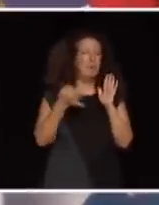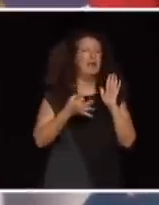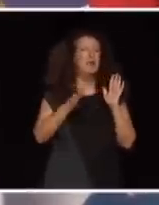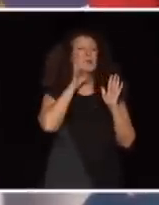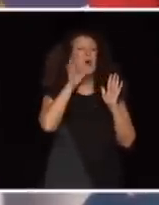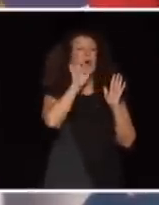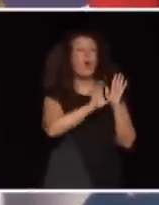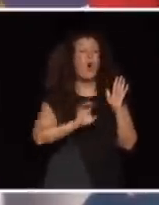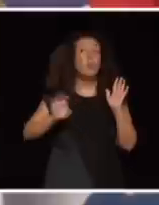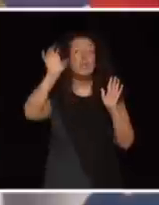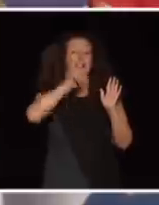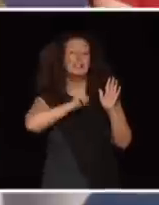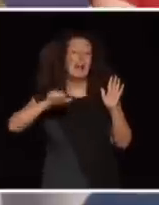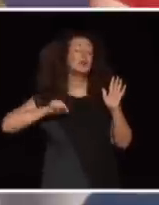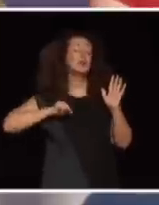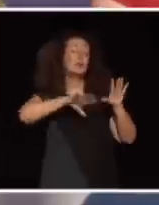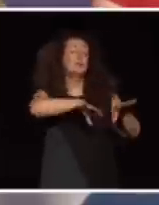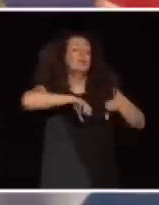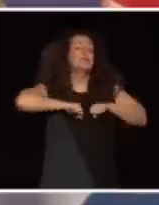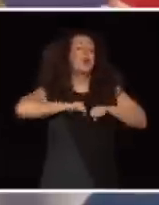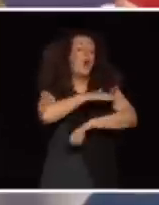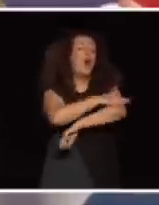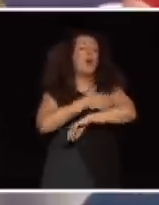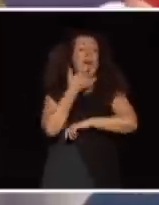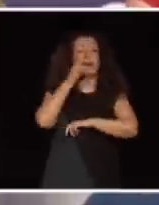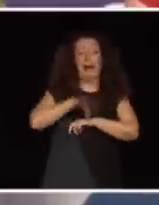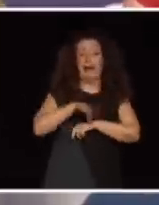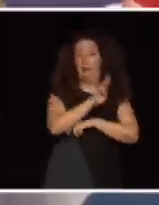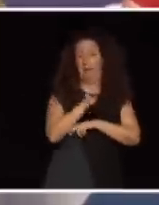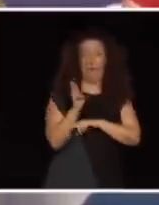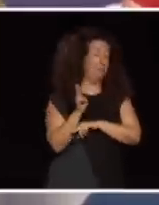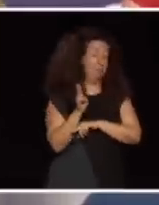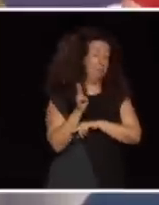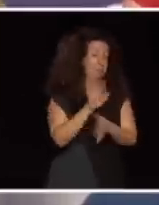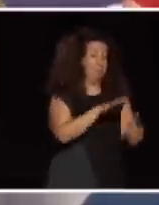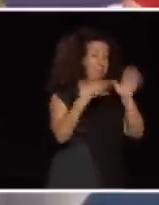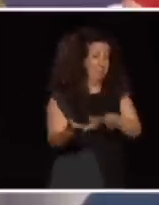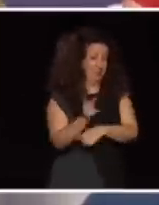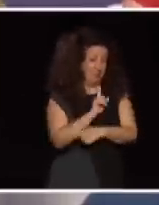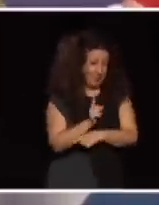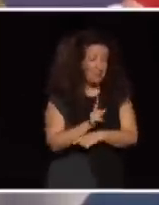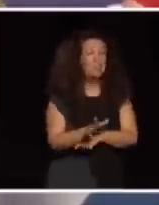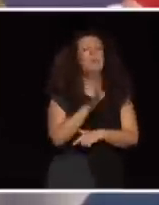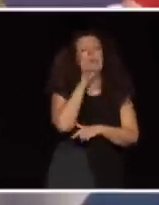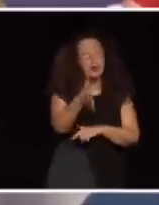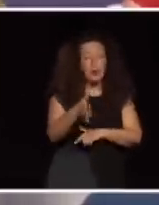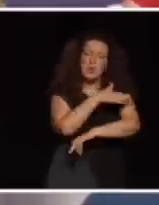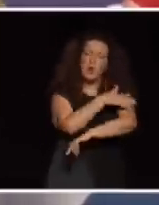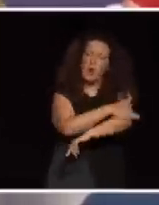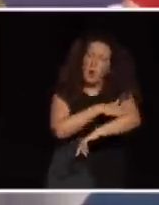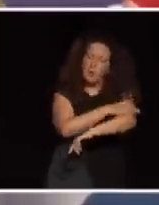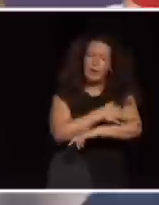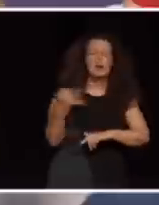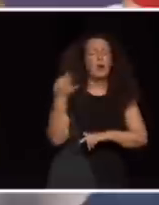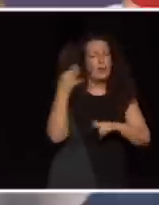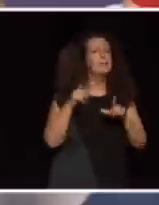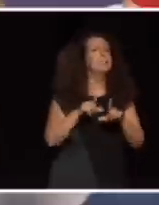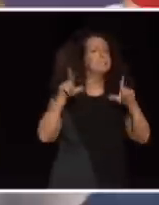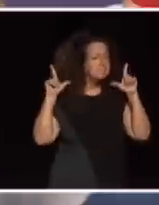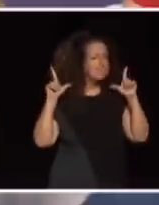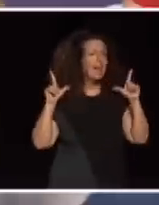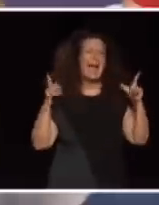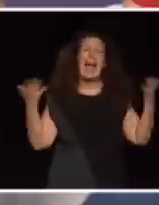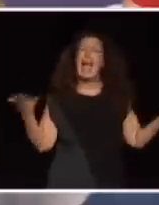comunidades autónomas están en su mayoría gobernadas por el Partido Popular. Por eso, el Gobierno tiene que hacer frente a la